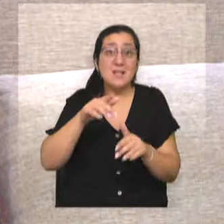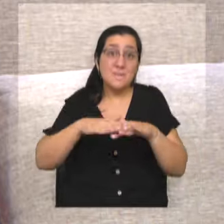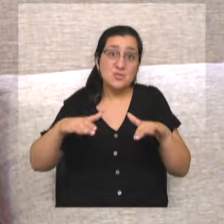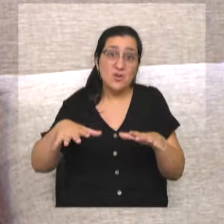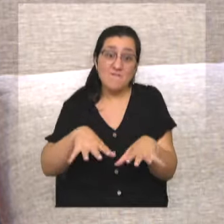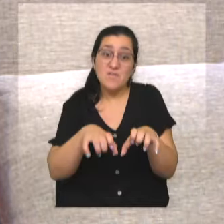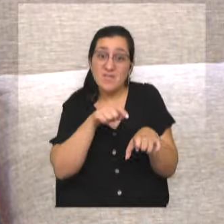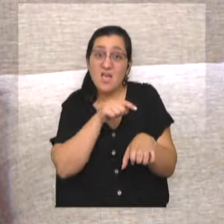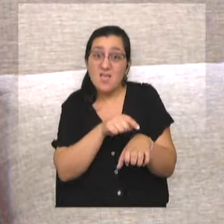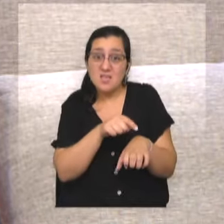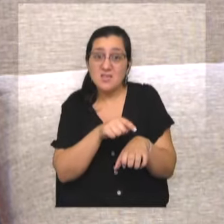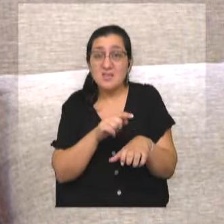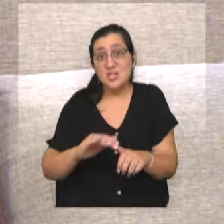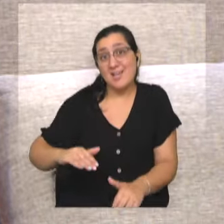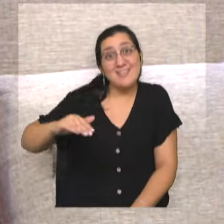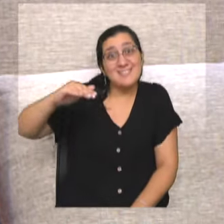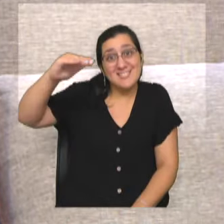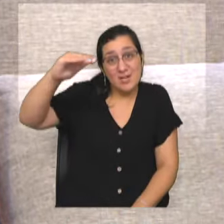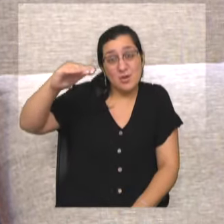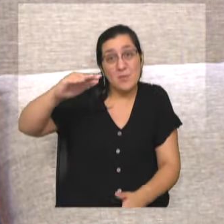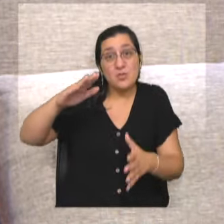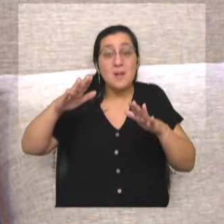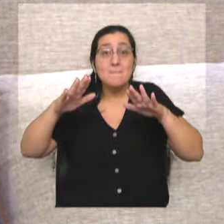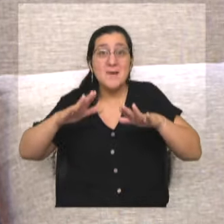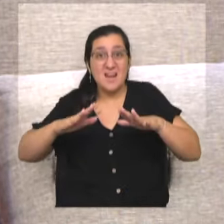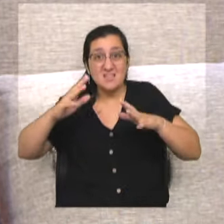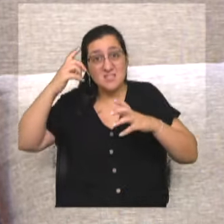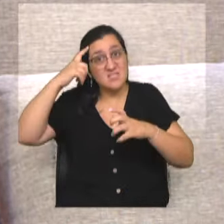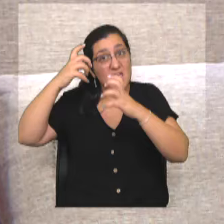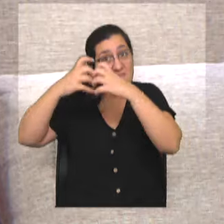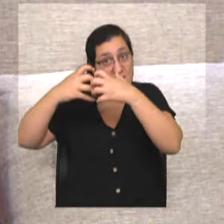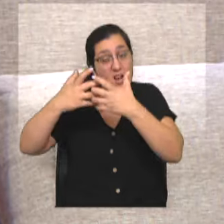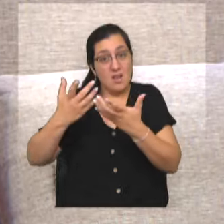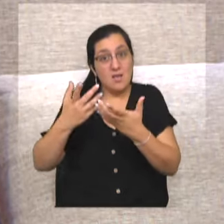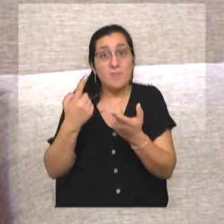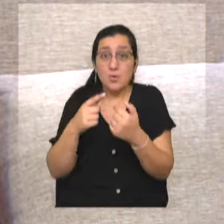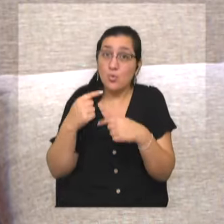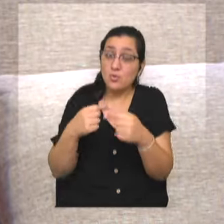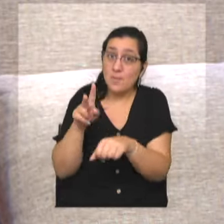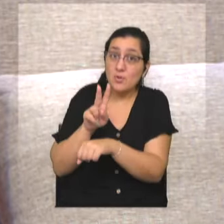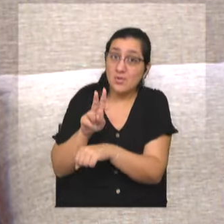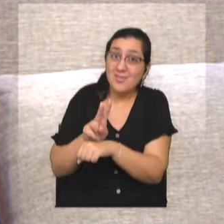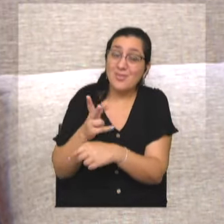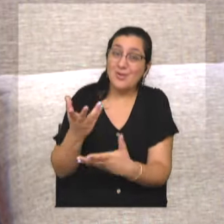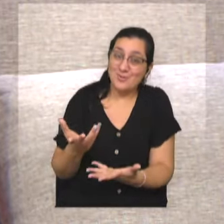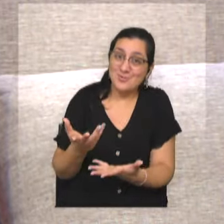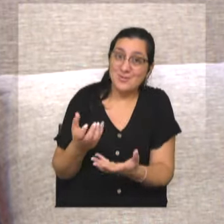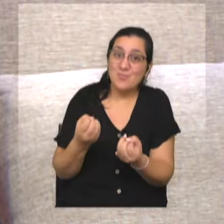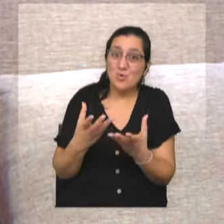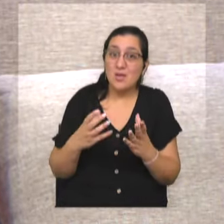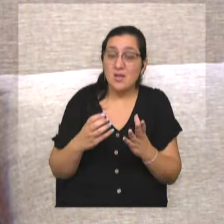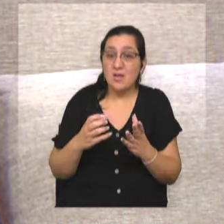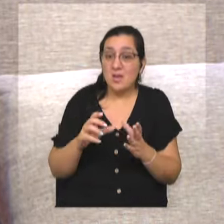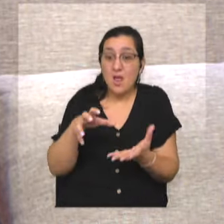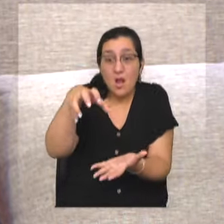ahí, dejaron de ser niños, pero sigue esa protección, porque bueno... la escuela termina